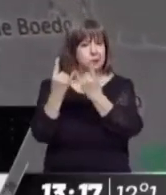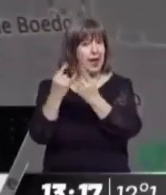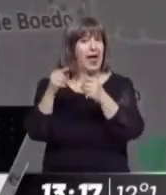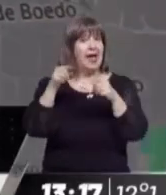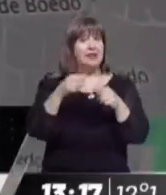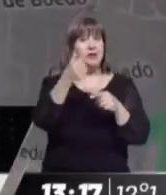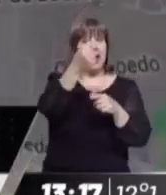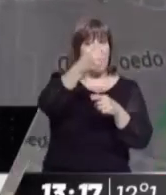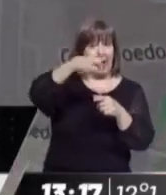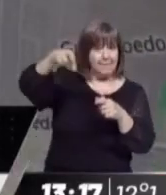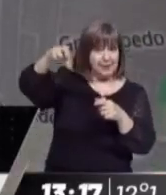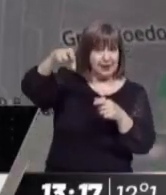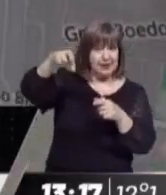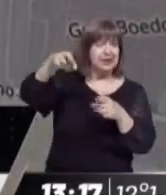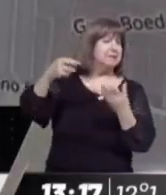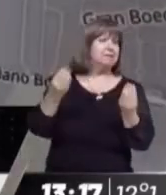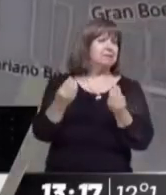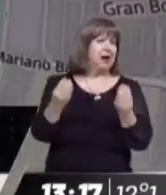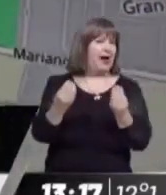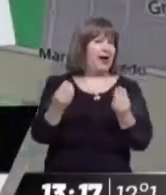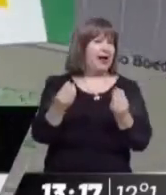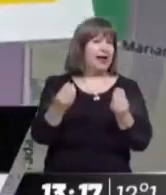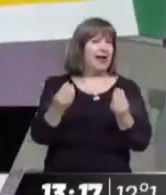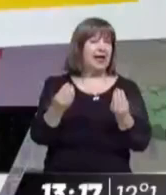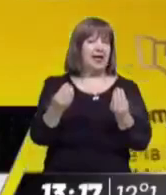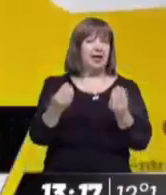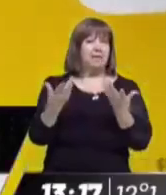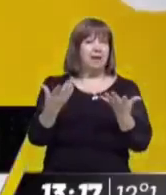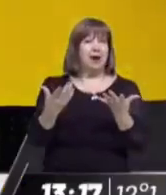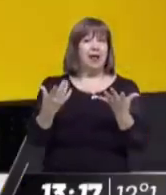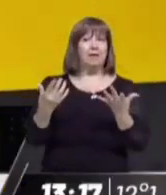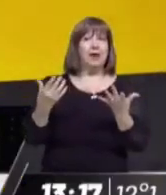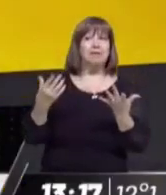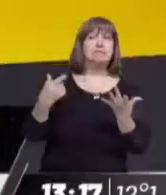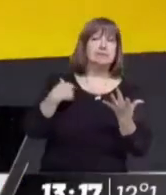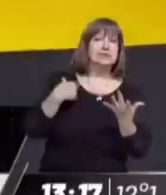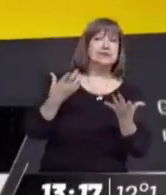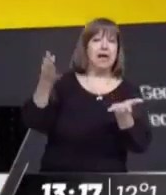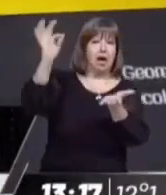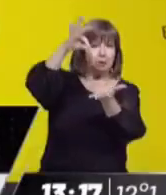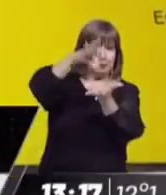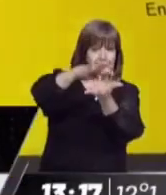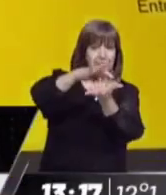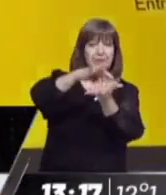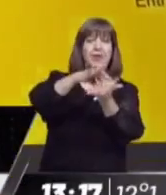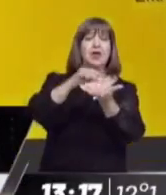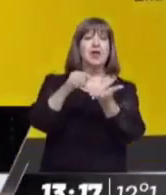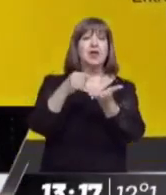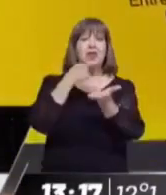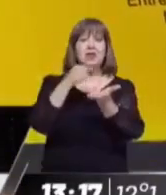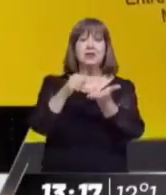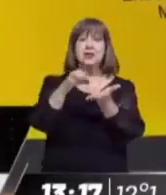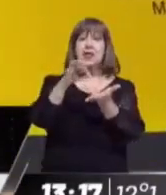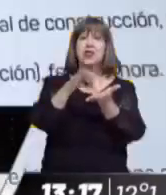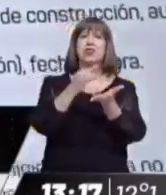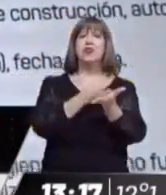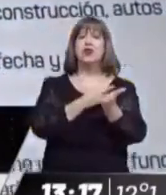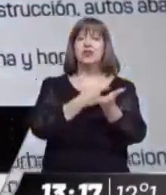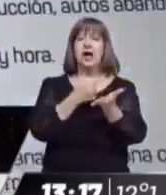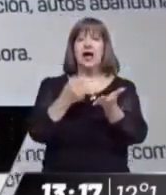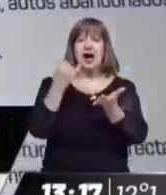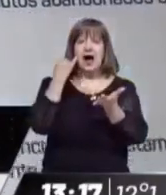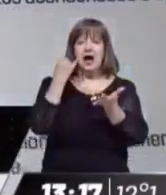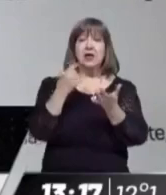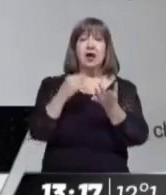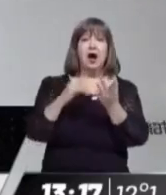aplicación que lo que busca es también Escuchar al vecino por tanto incluye en una parte de su programa un portal